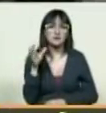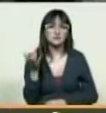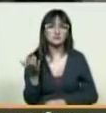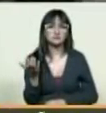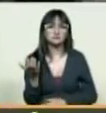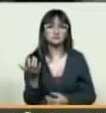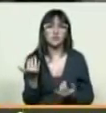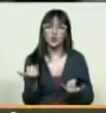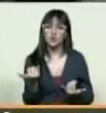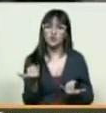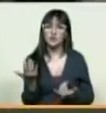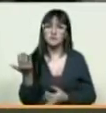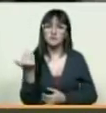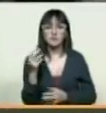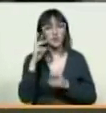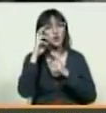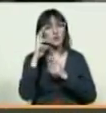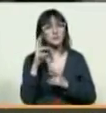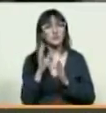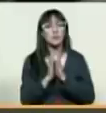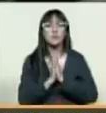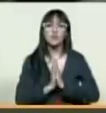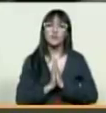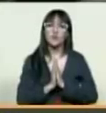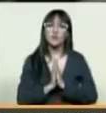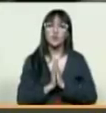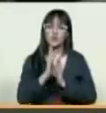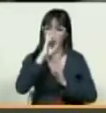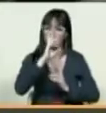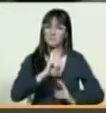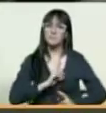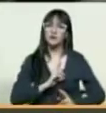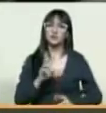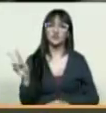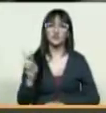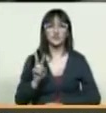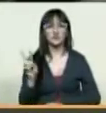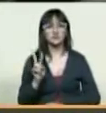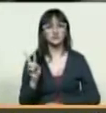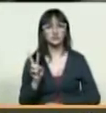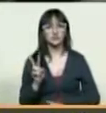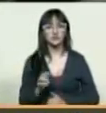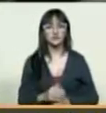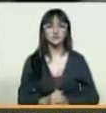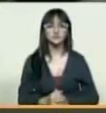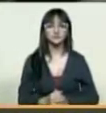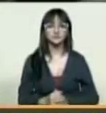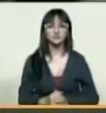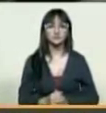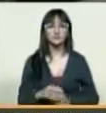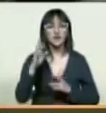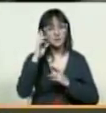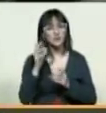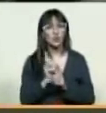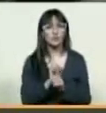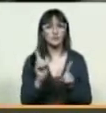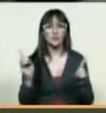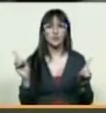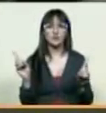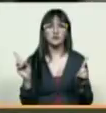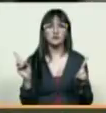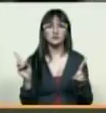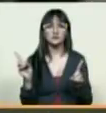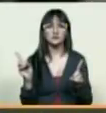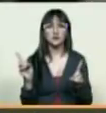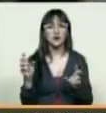podemos exigir, respetuosos como somos, es respeto a la realidad de Venezuela, respeto a su democracia,